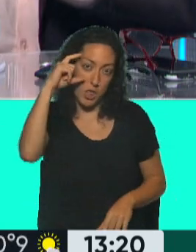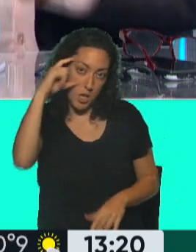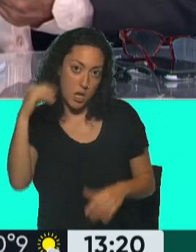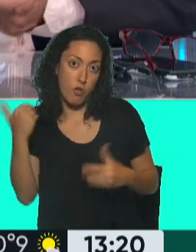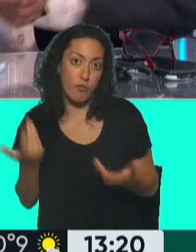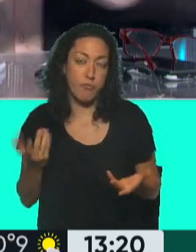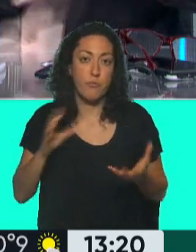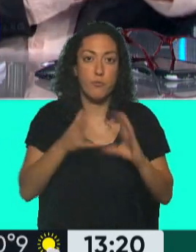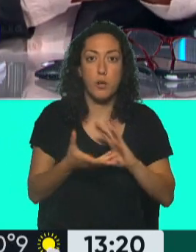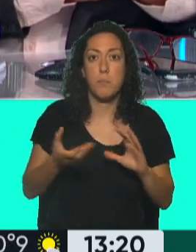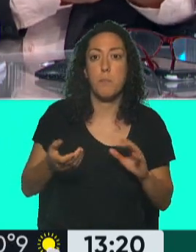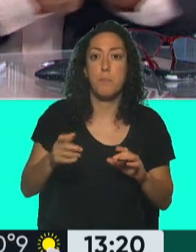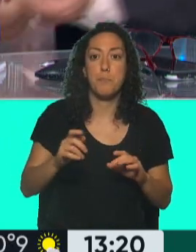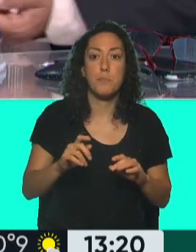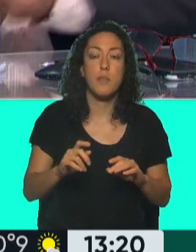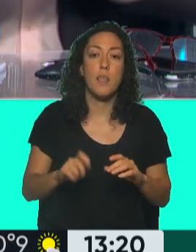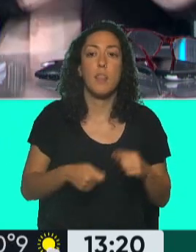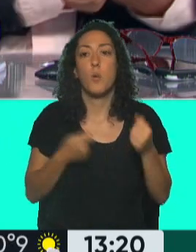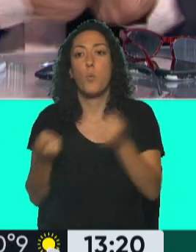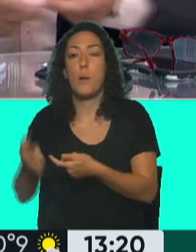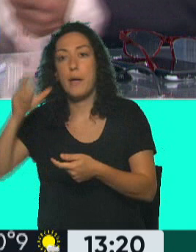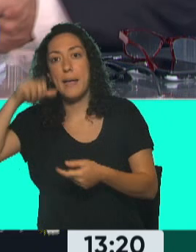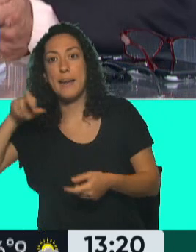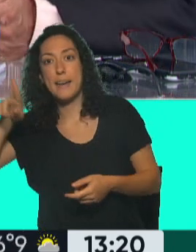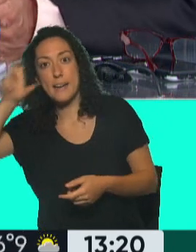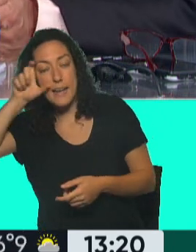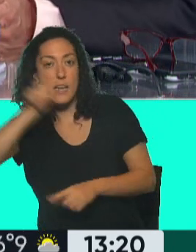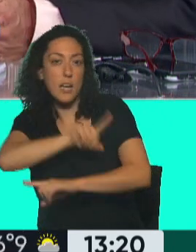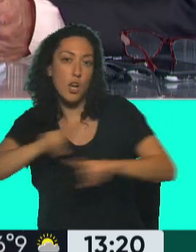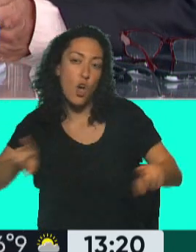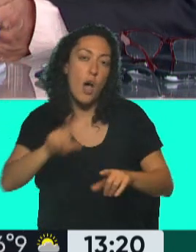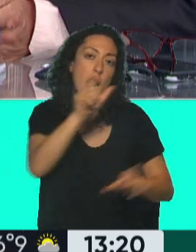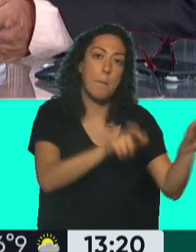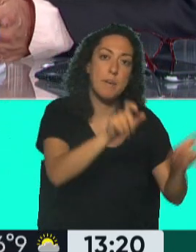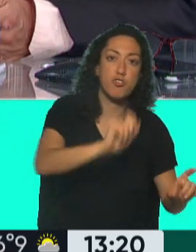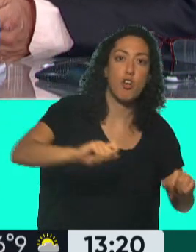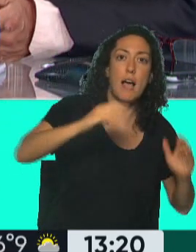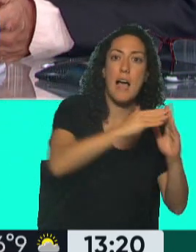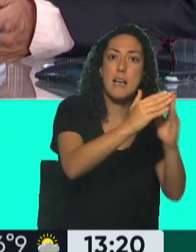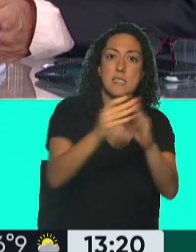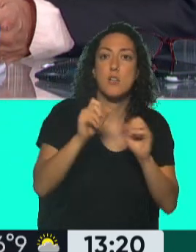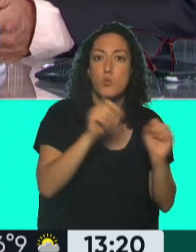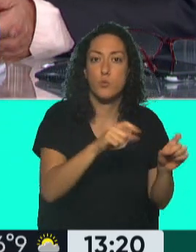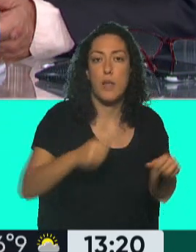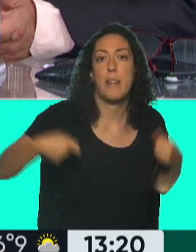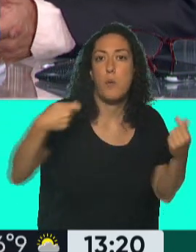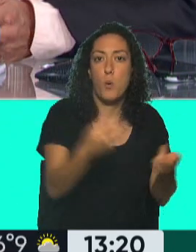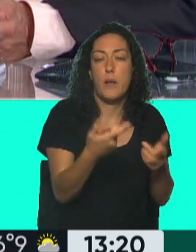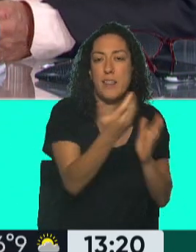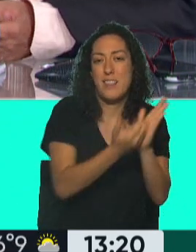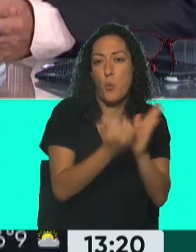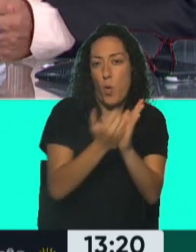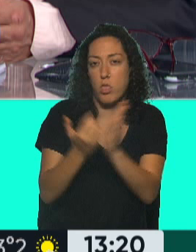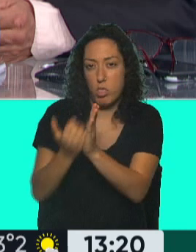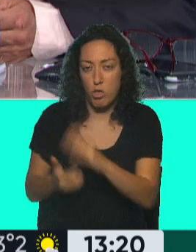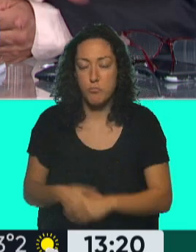son las multas o en las multas no es que le pagan al enre o le pagan el estado sino que le tienen que devolver un resarcimiento a los usuarios que fueron afectados por los